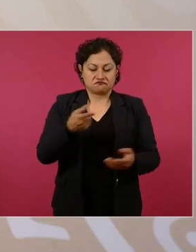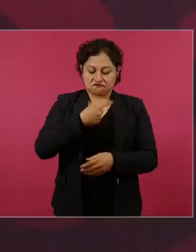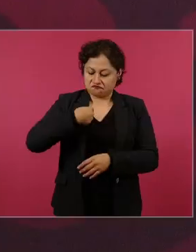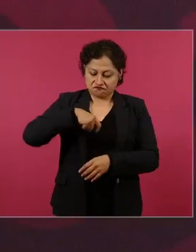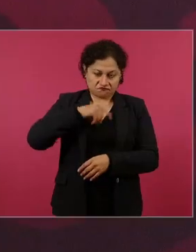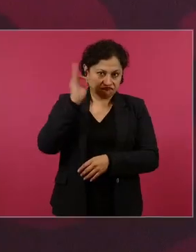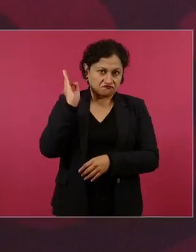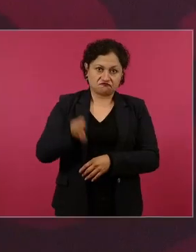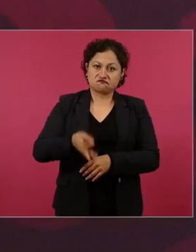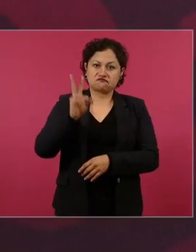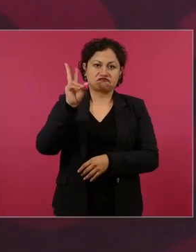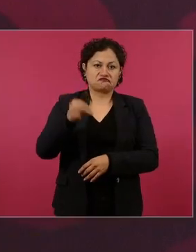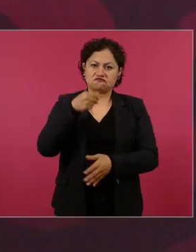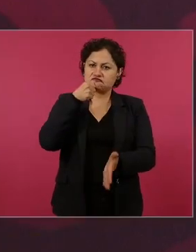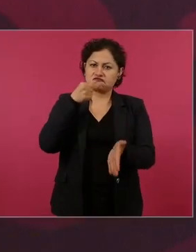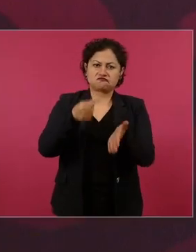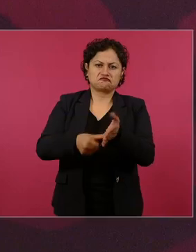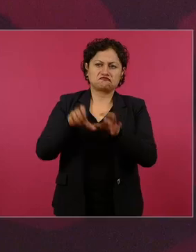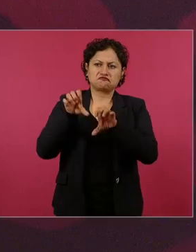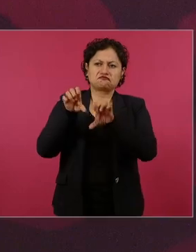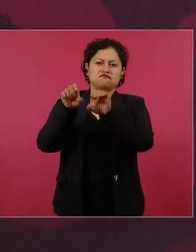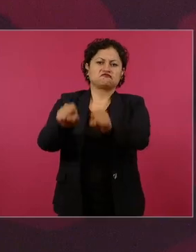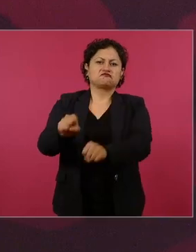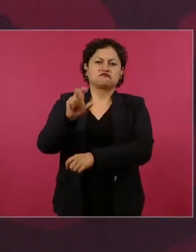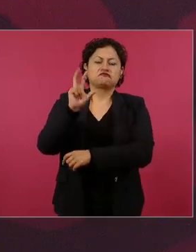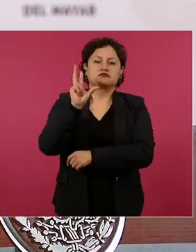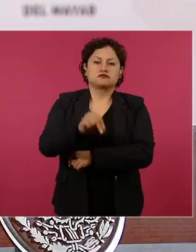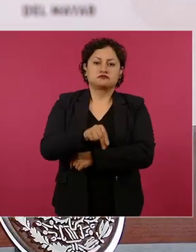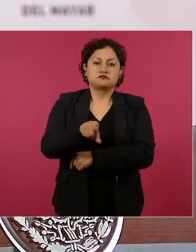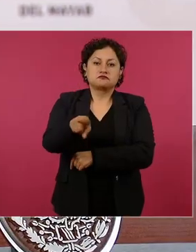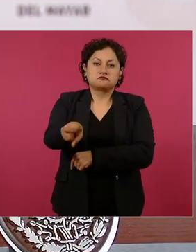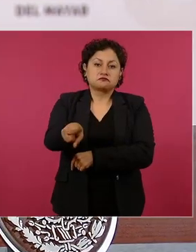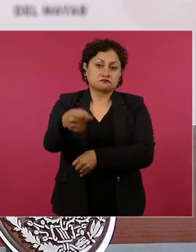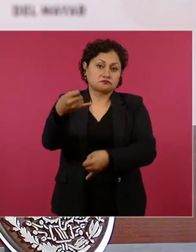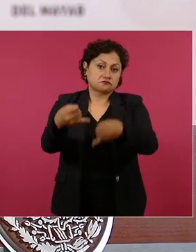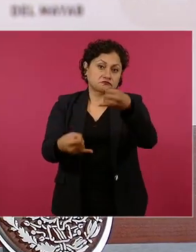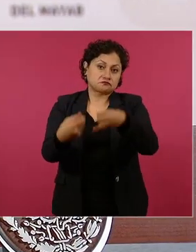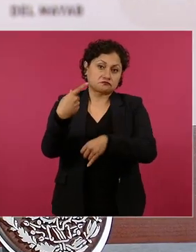no se va a dar la orden de aprehensión. Y no la dio.